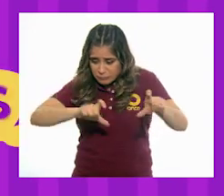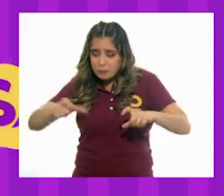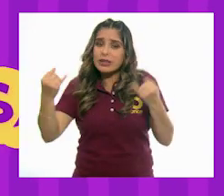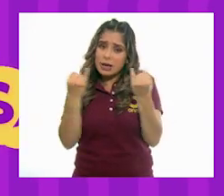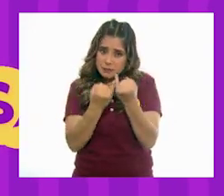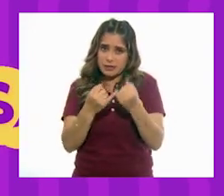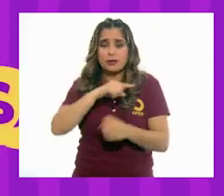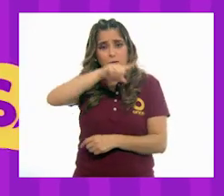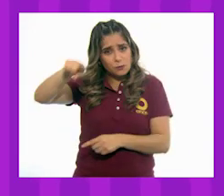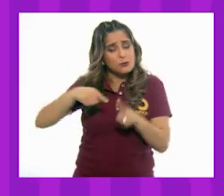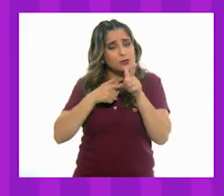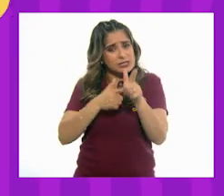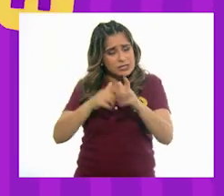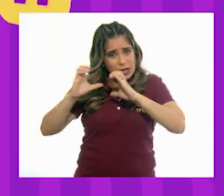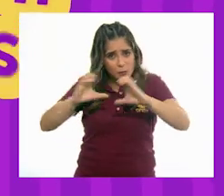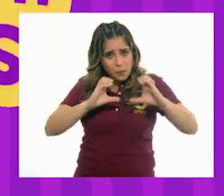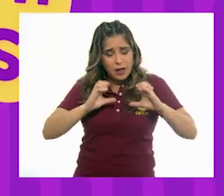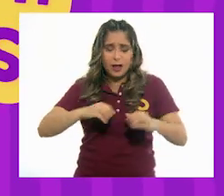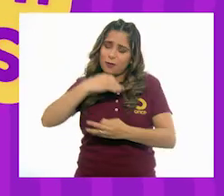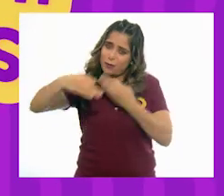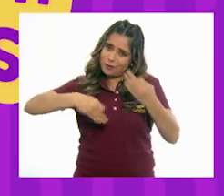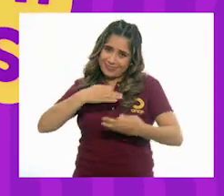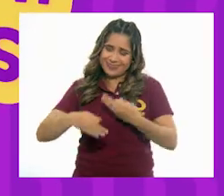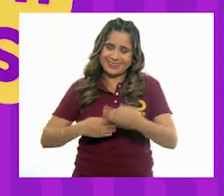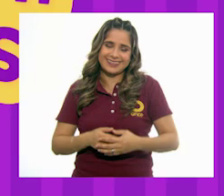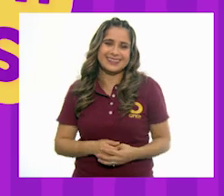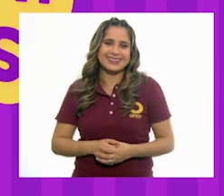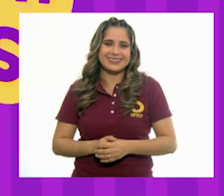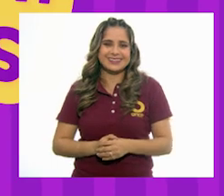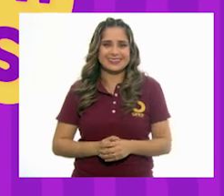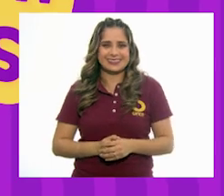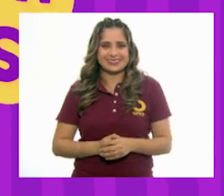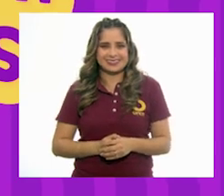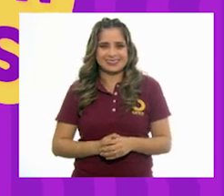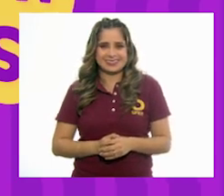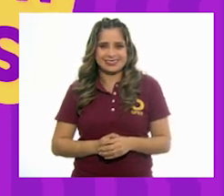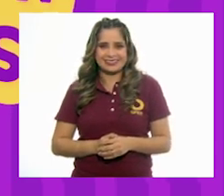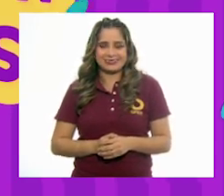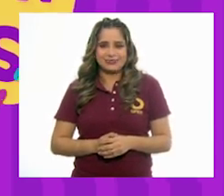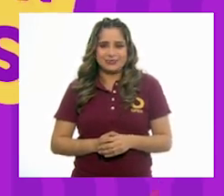virus, cuidándonos los unos a los otros.